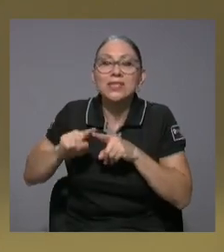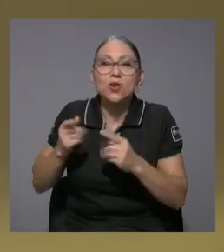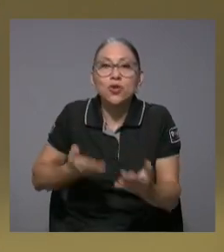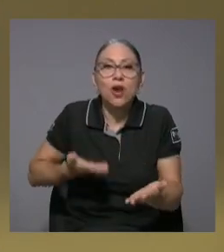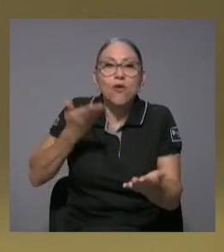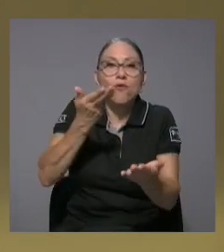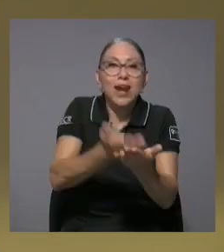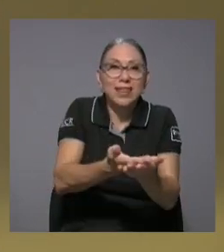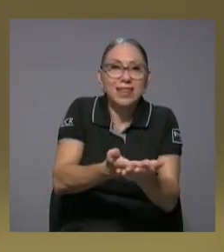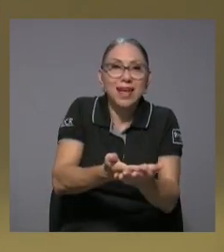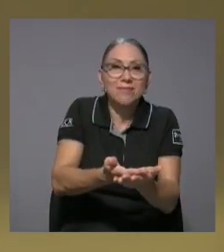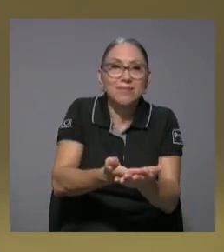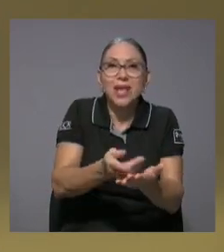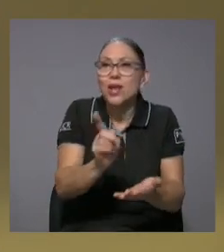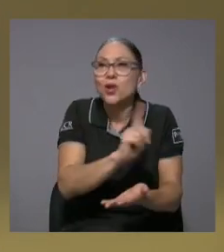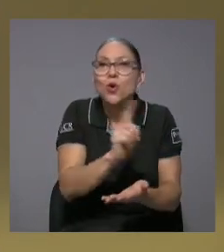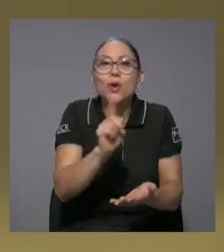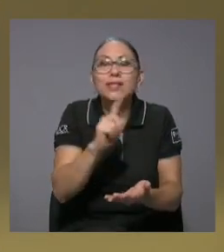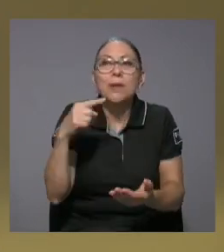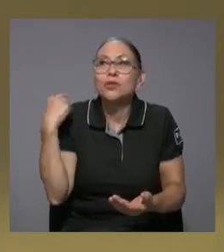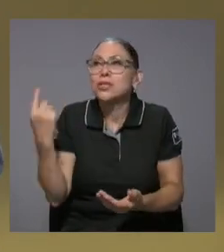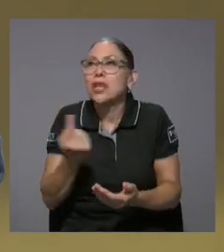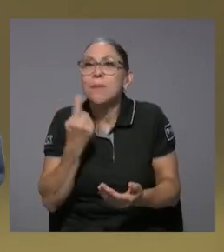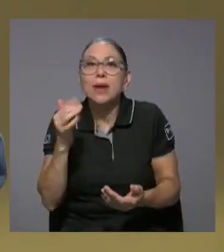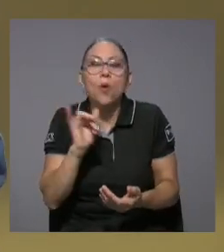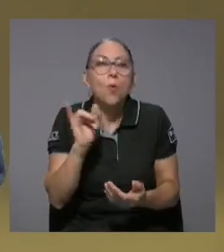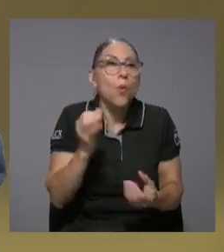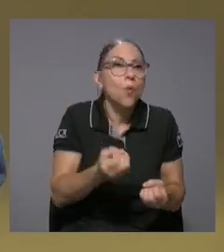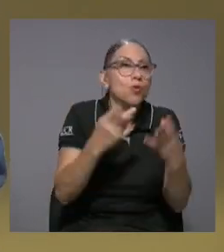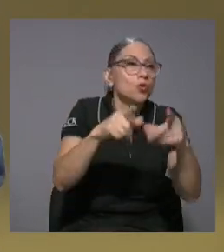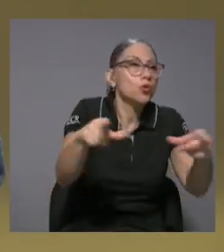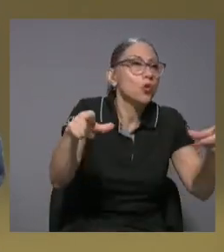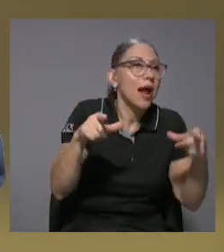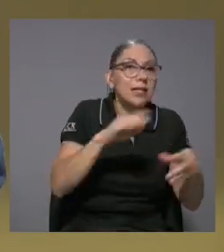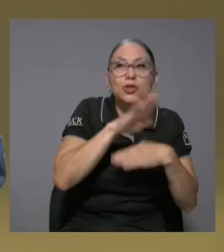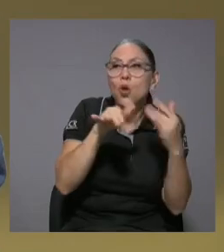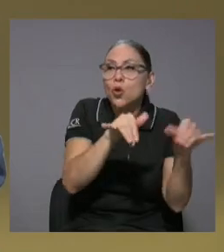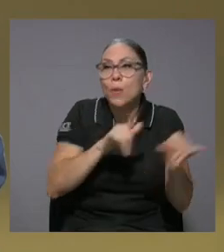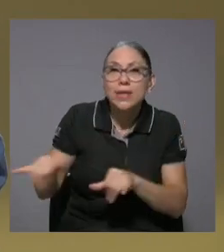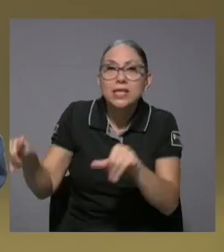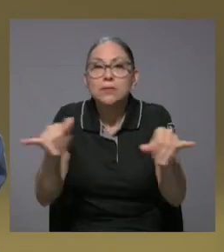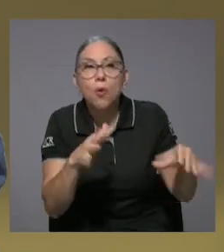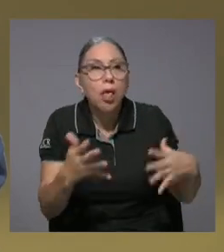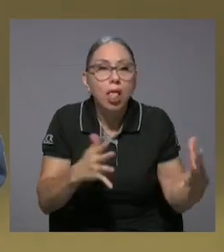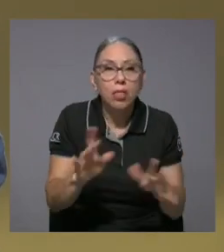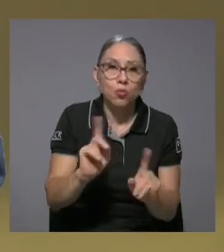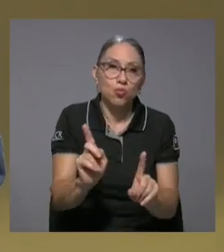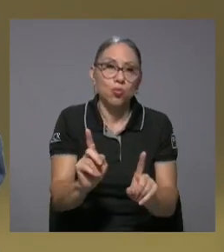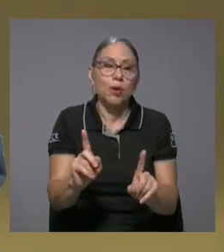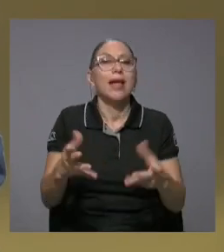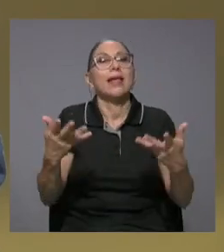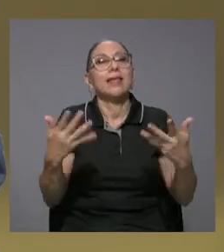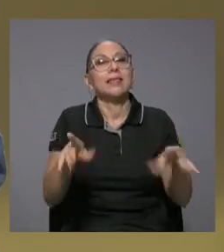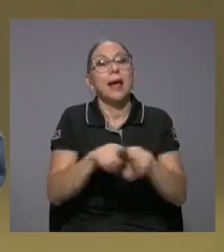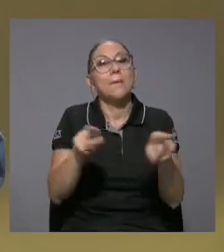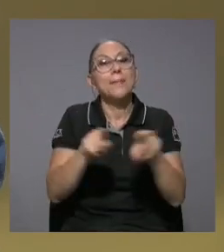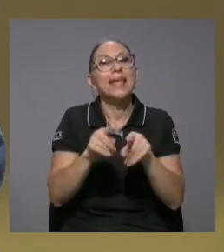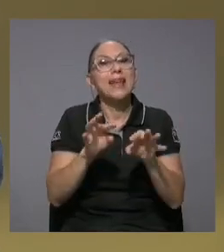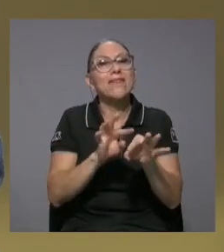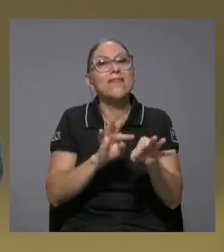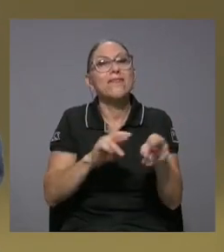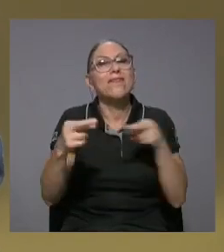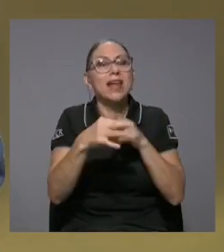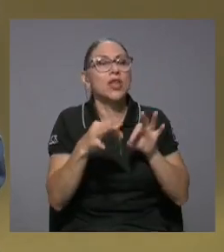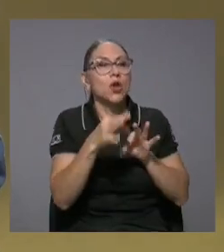como majando los talones, dando todos lo mismo en muchos lugares. En materia de regionalización hay muchas posibilidades de tener todavía